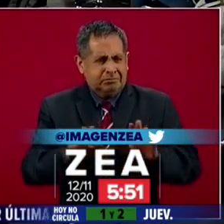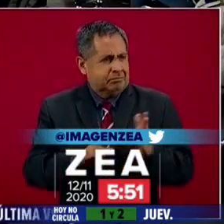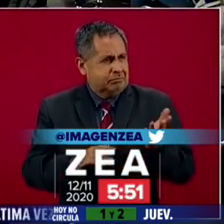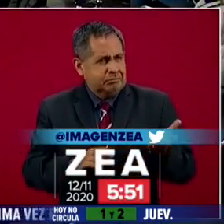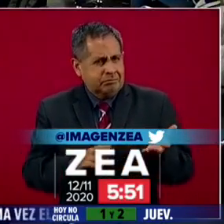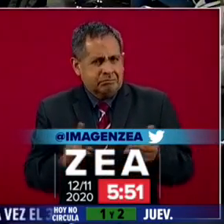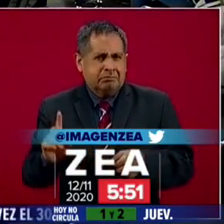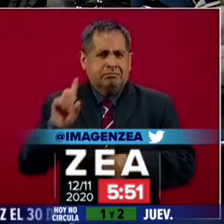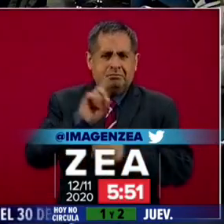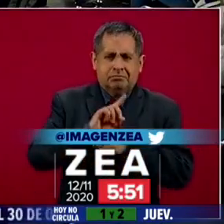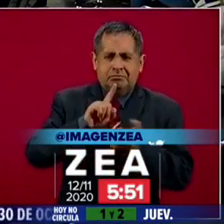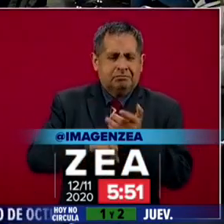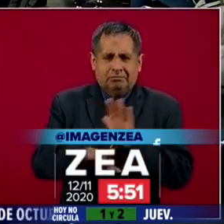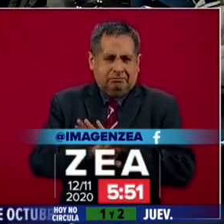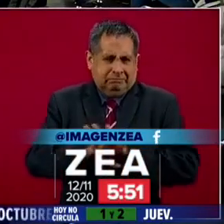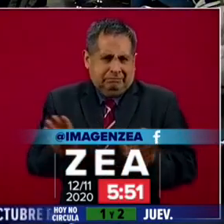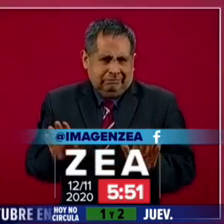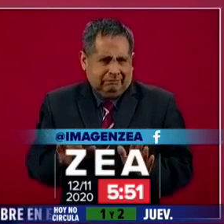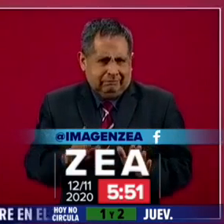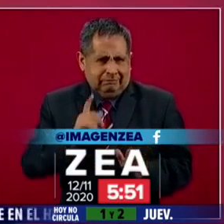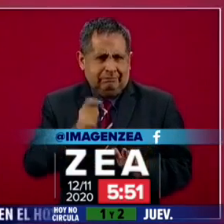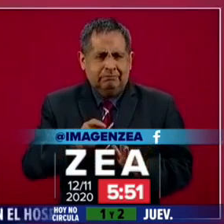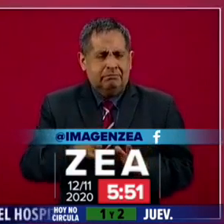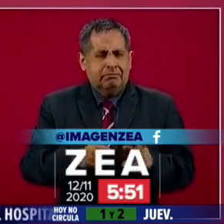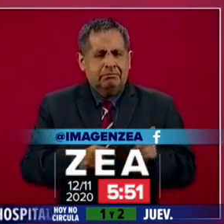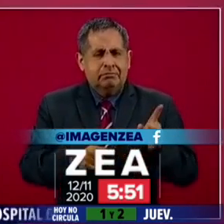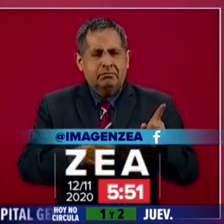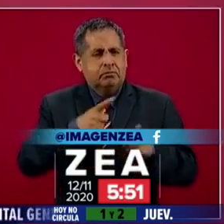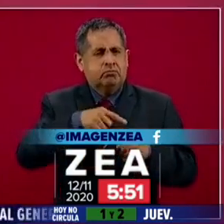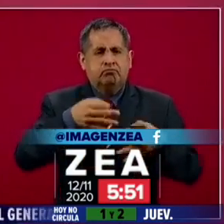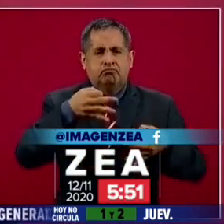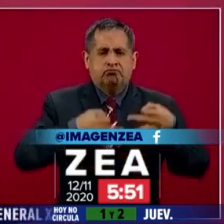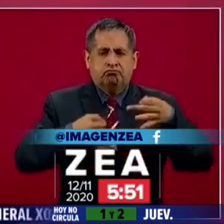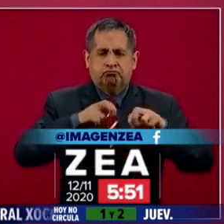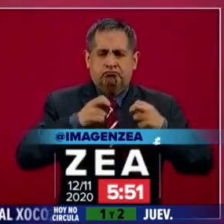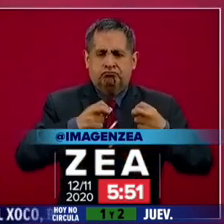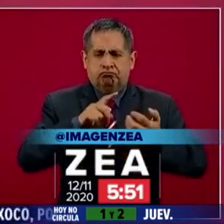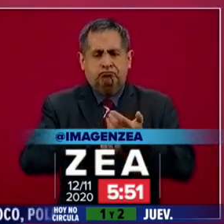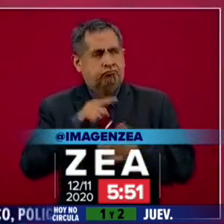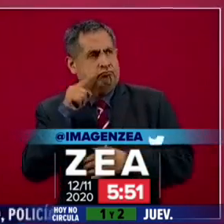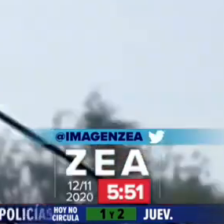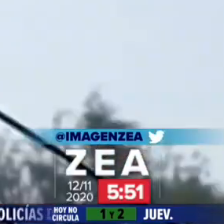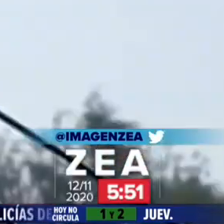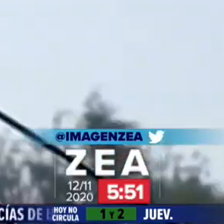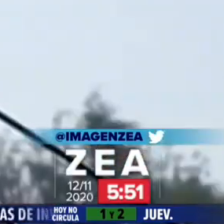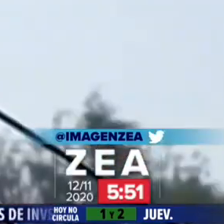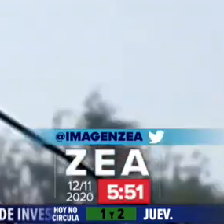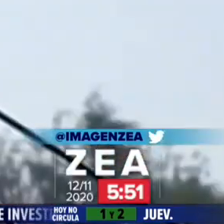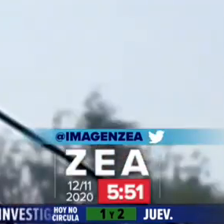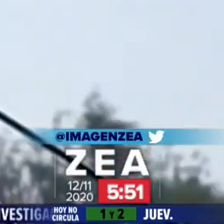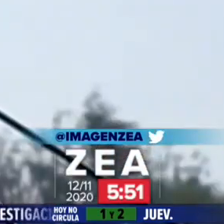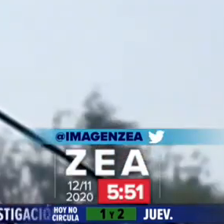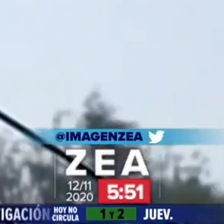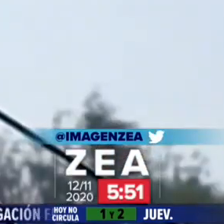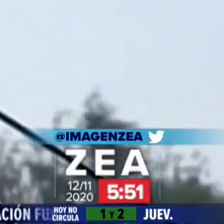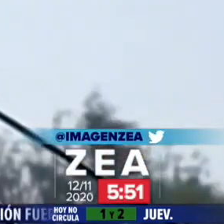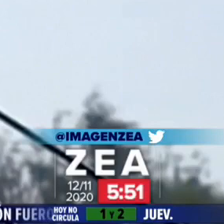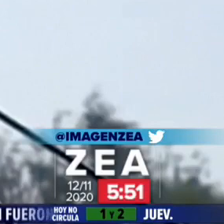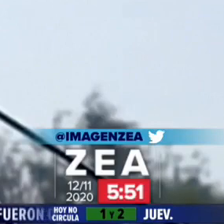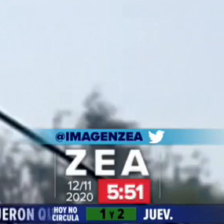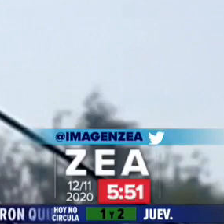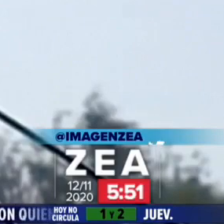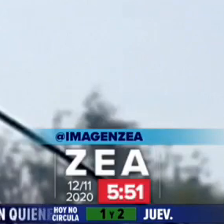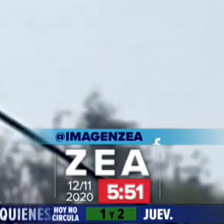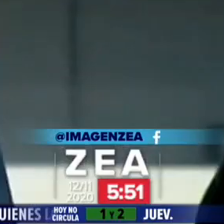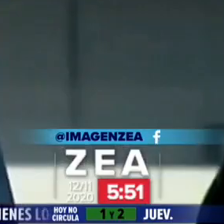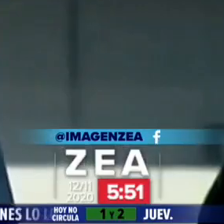se abordaron, se tocó el del general Salvador Cienfuegos, quien se encuentra detenido en los Estados Unidos, en donde se le acusa de tener vínculos con el